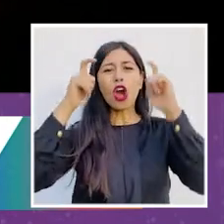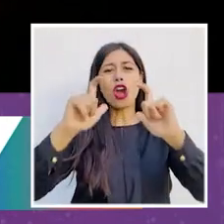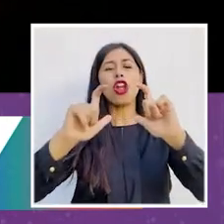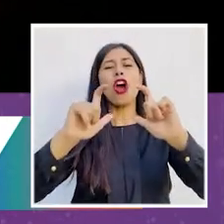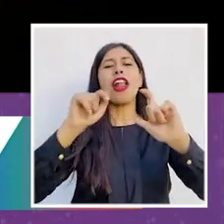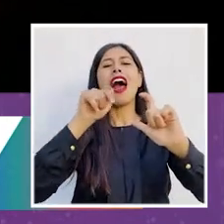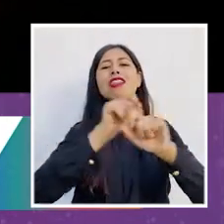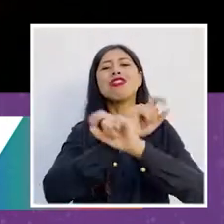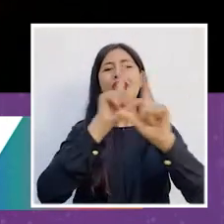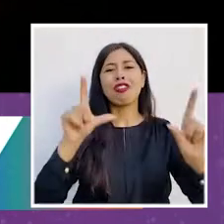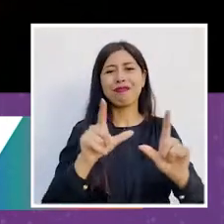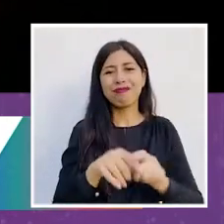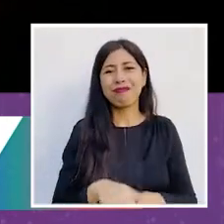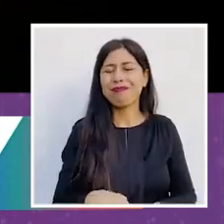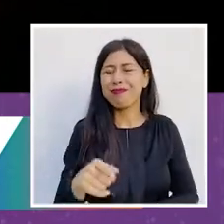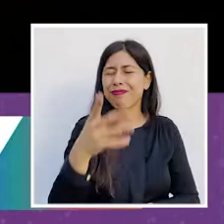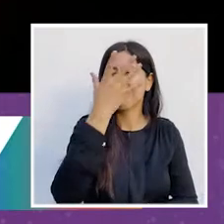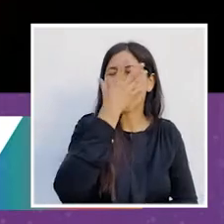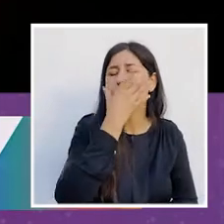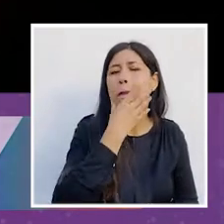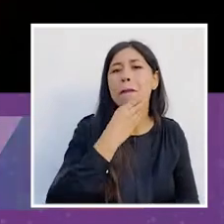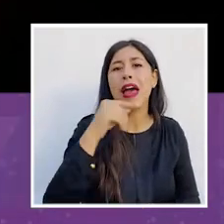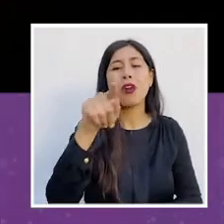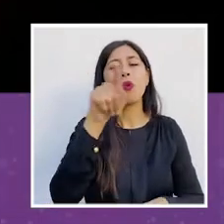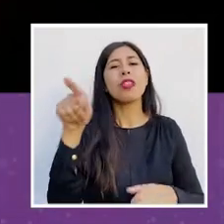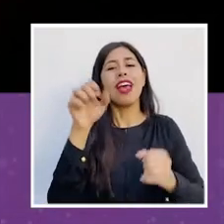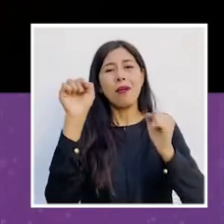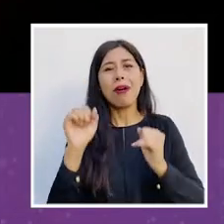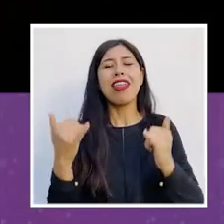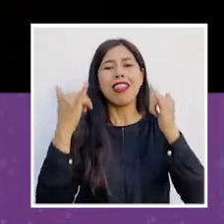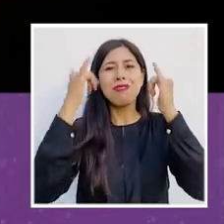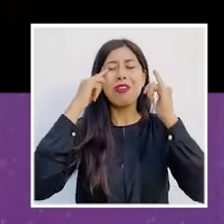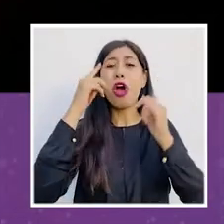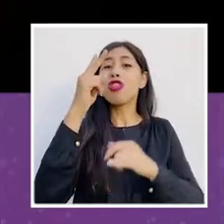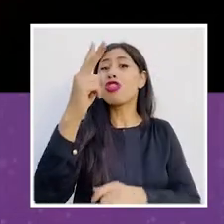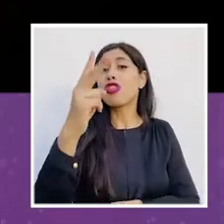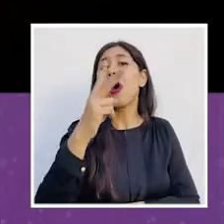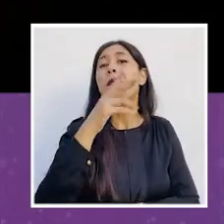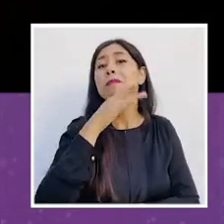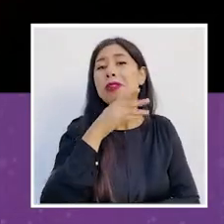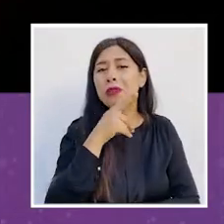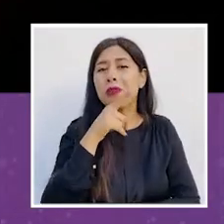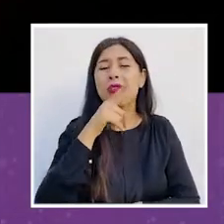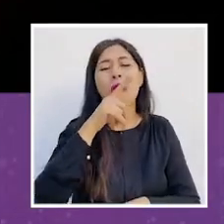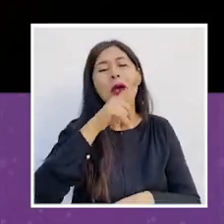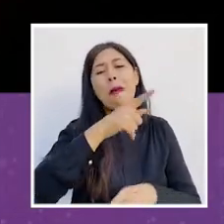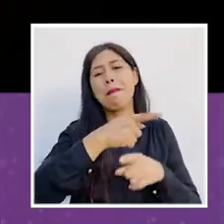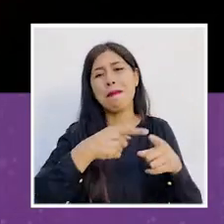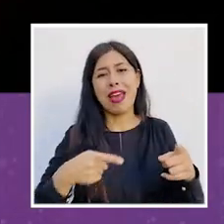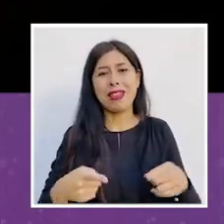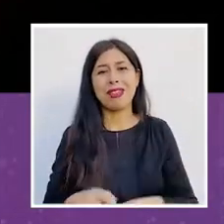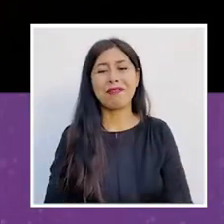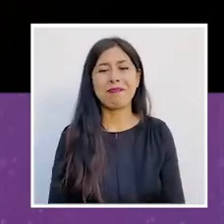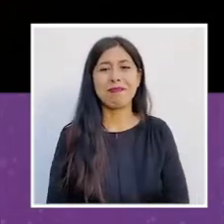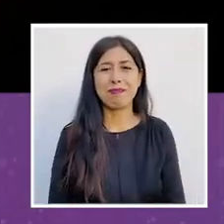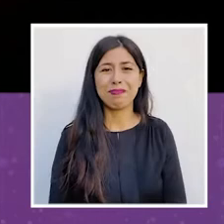del Sol. Otro fenómeno maravilloso para que ustedes lo puedan disfrutar en esos breves dos minutos y tanto.